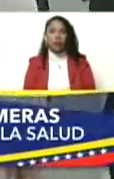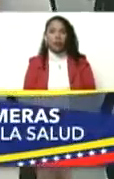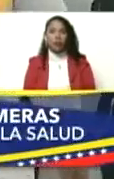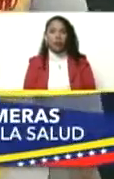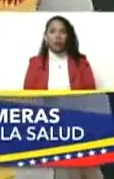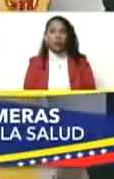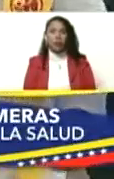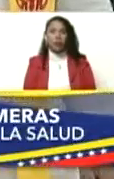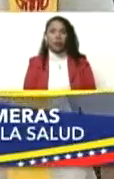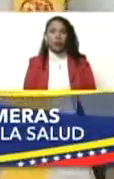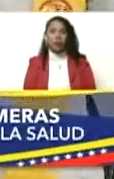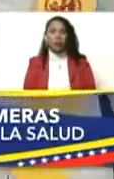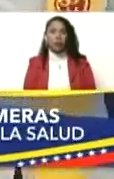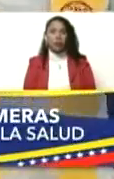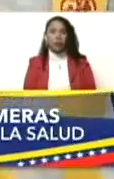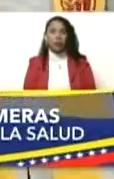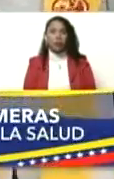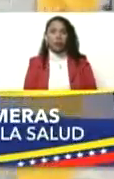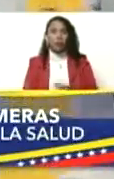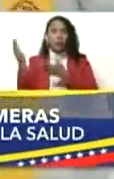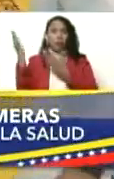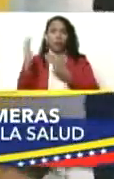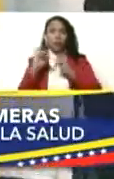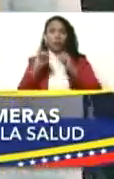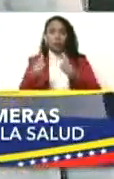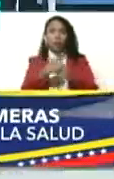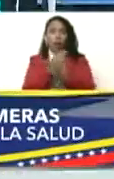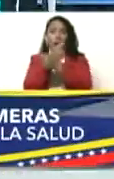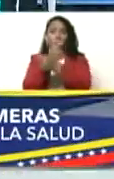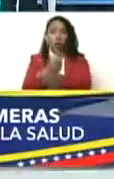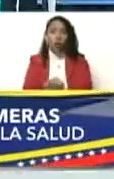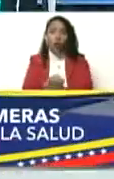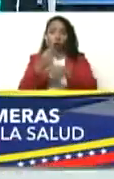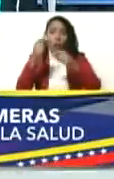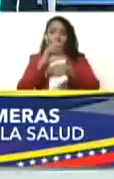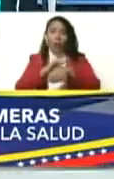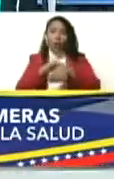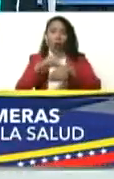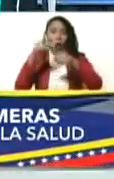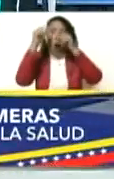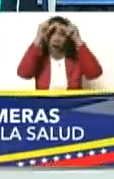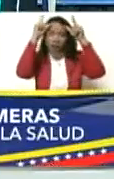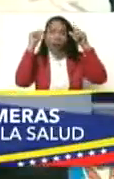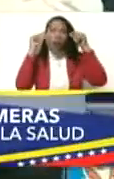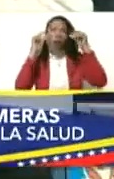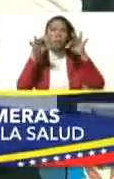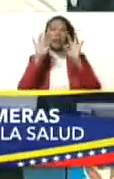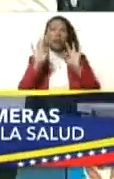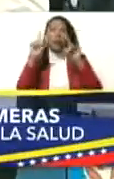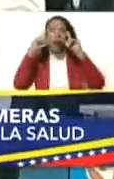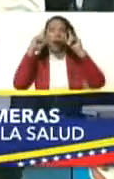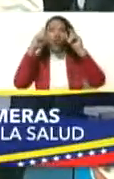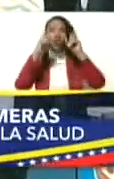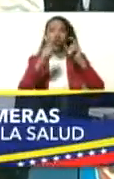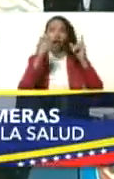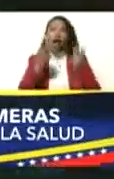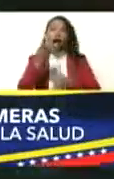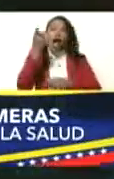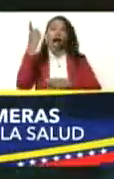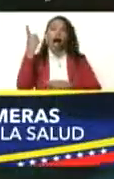Y de esta manera inicia el acto de graduación de médicos y enfermeros especialistas. Recordemos que el día de ayer se celebró a